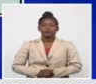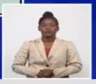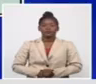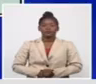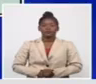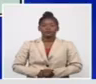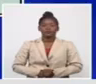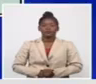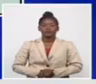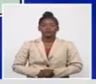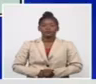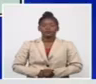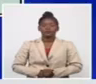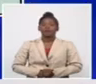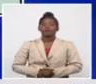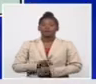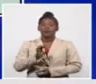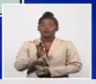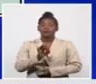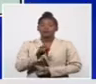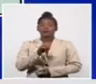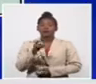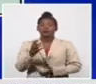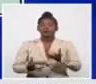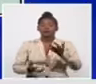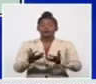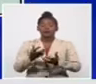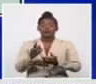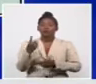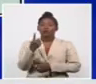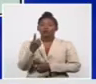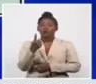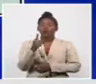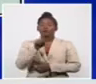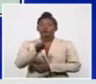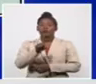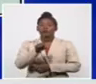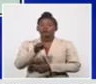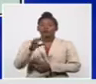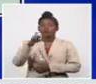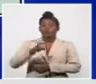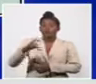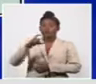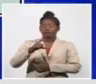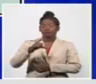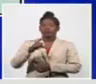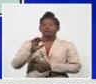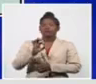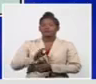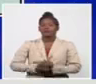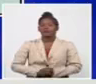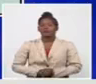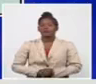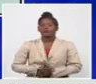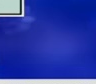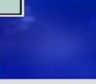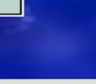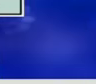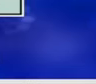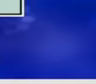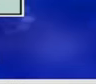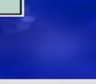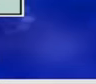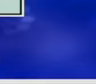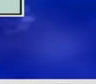del municipio cabecera y 1 de Palmira. En Villa Clara, los 21 casos confirmados